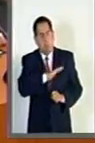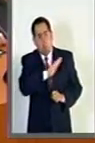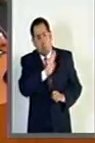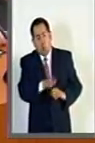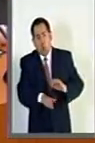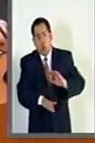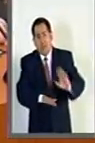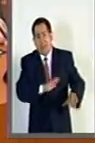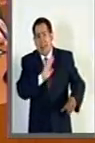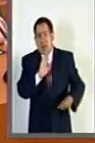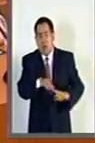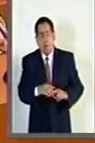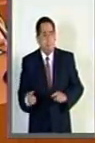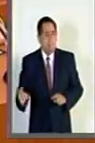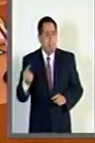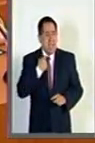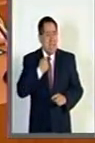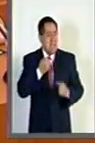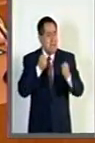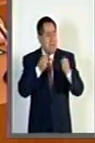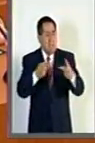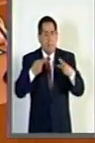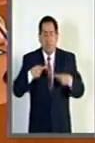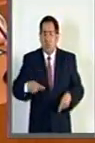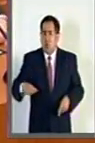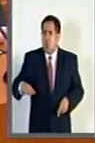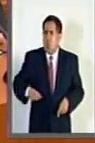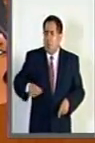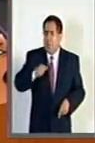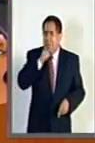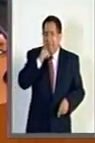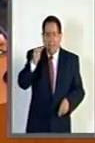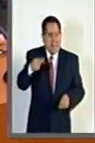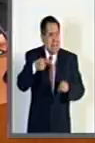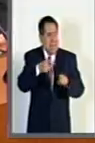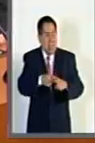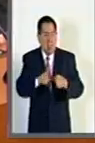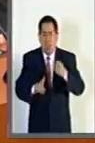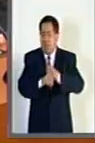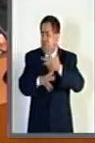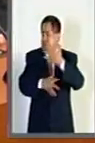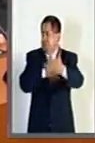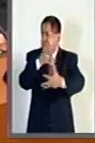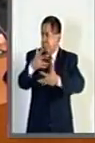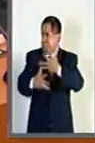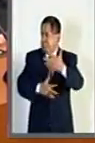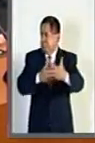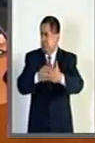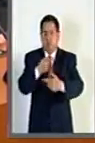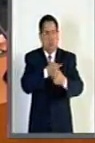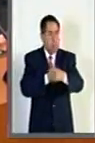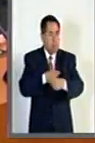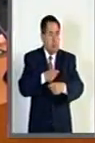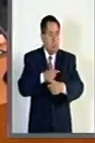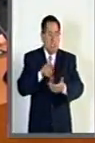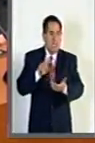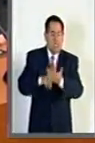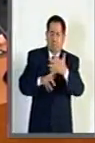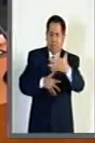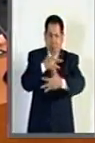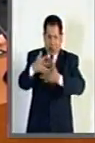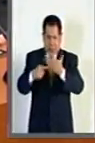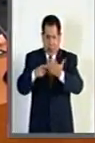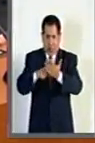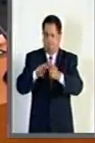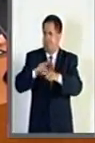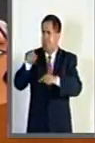asesinato de muchas personas inocentes por un conflicto que está generando el gobierno federal.